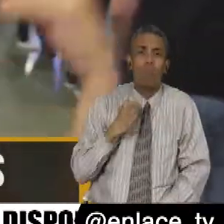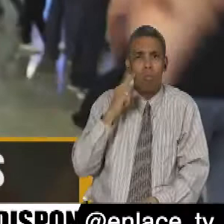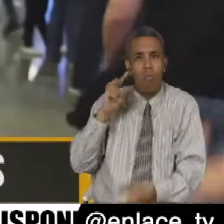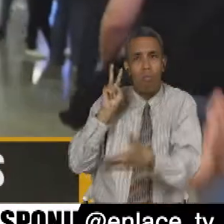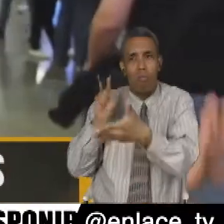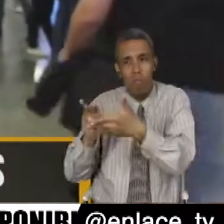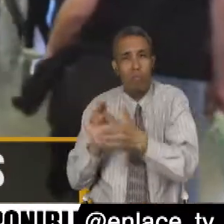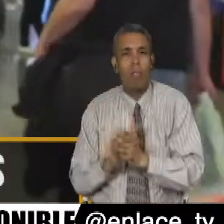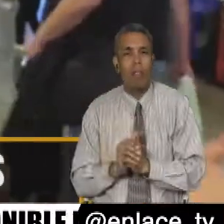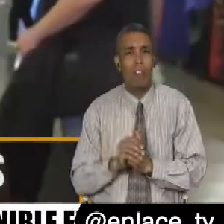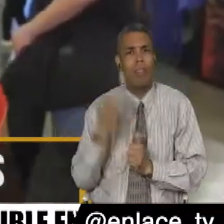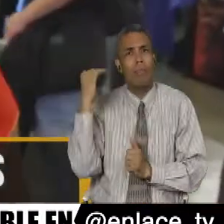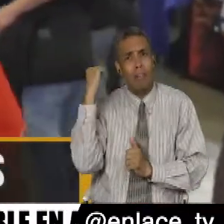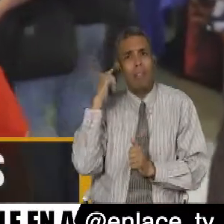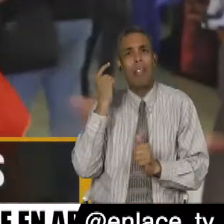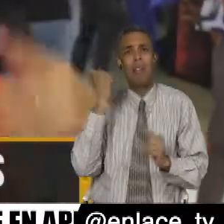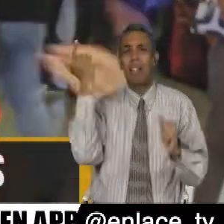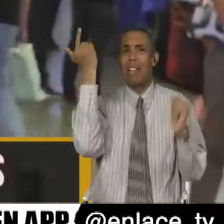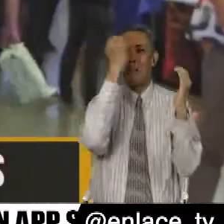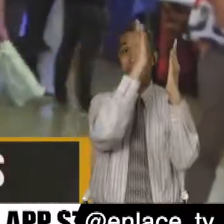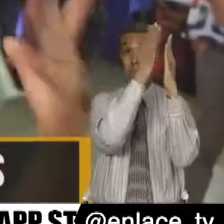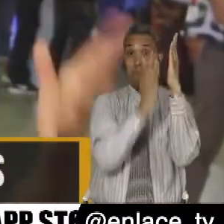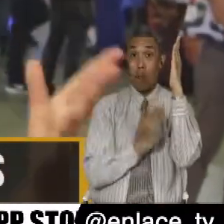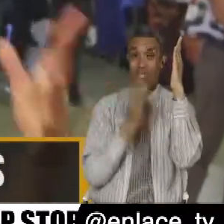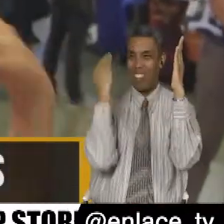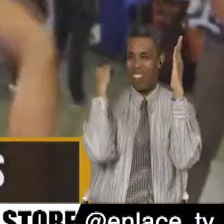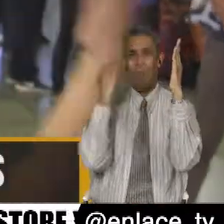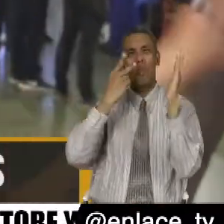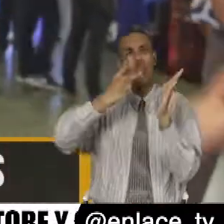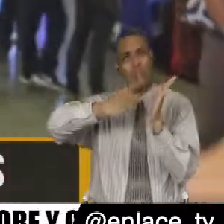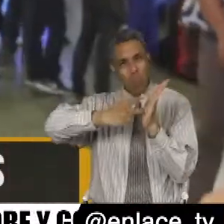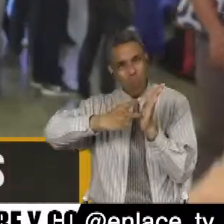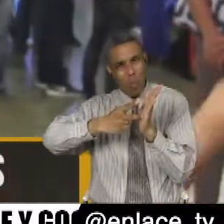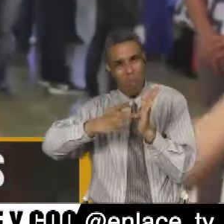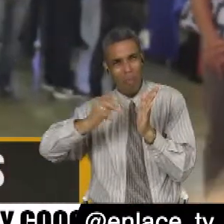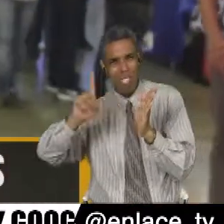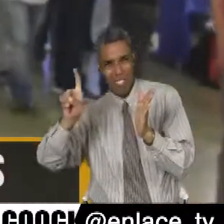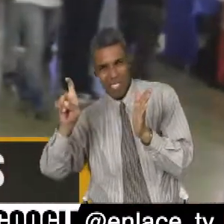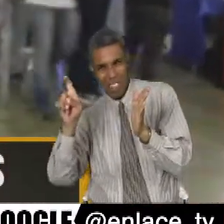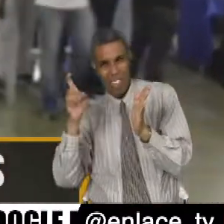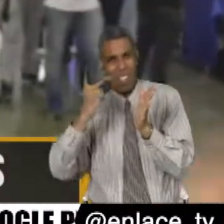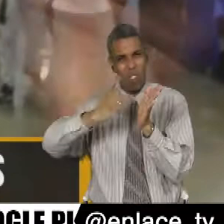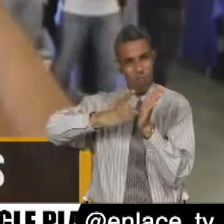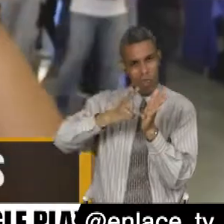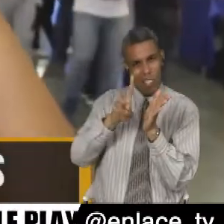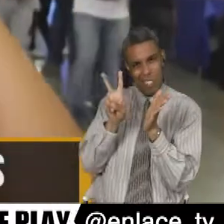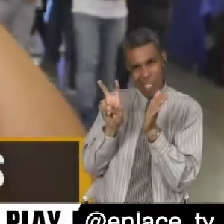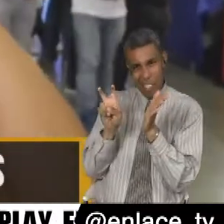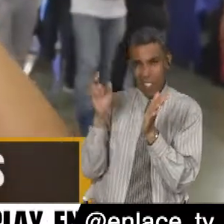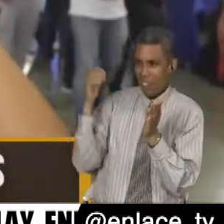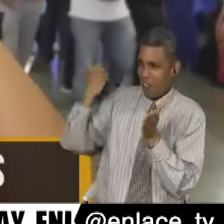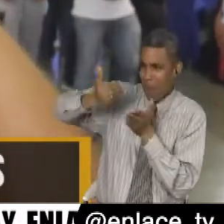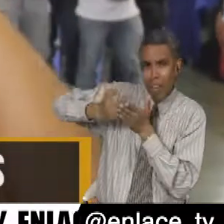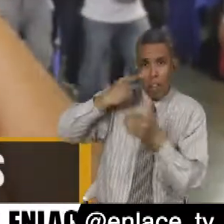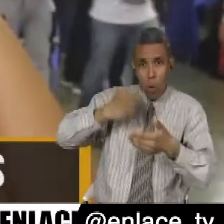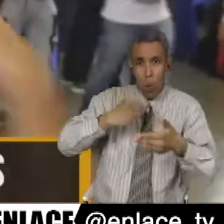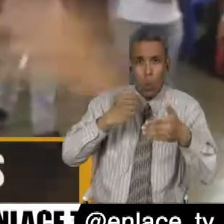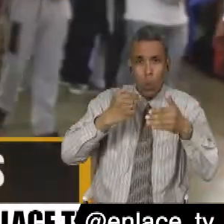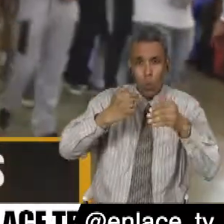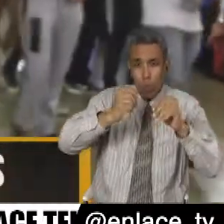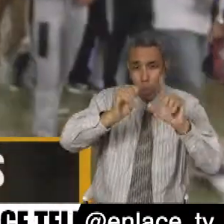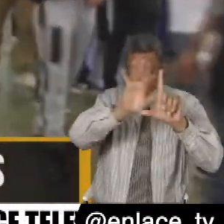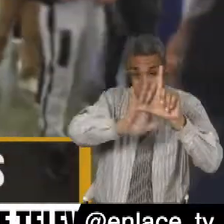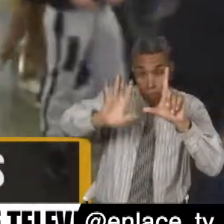y los primeros blogs que hacía prime más o menos en el 2000 de vídeos del 2006-2007 los leí mucho el